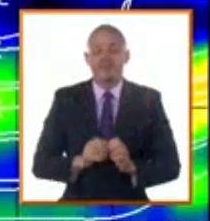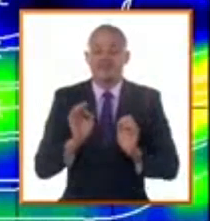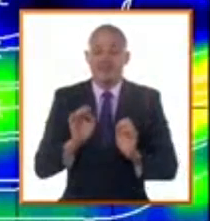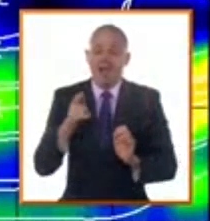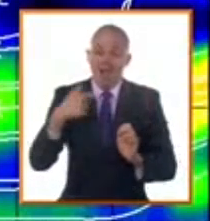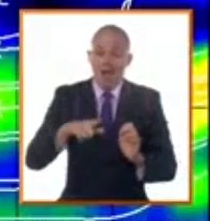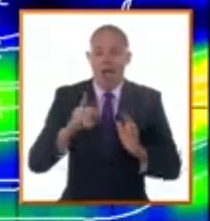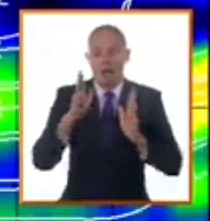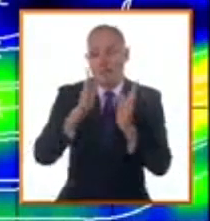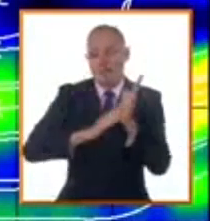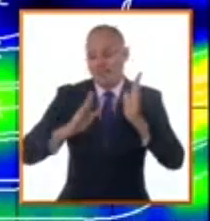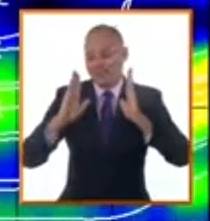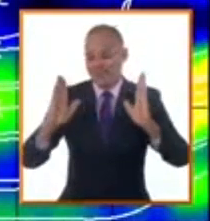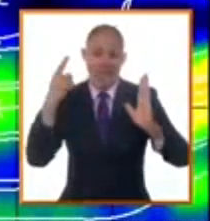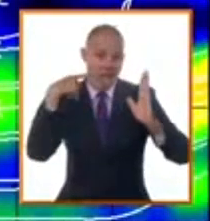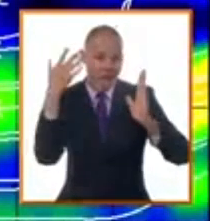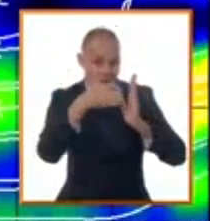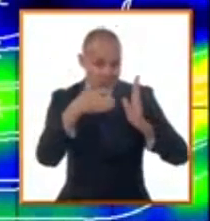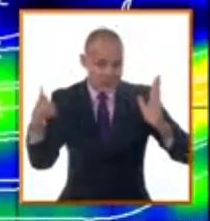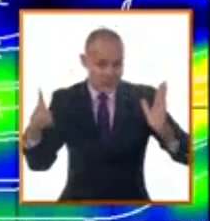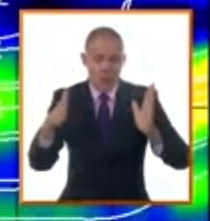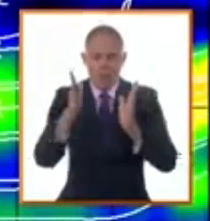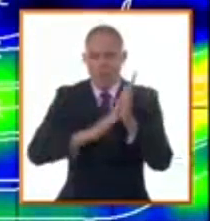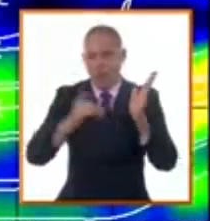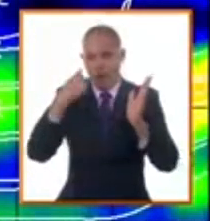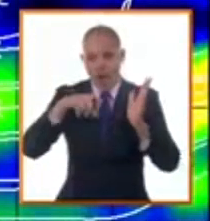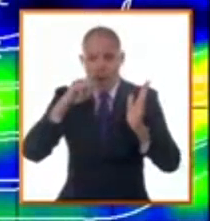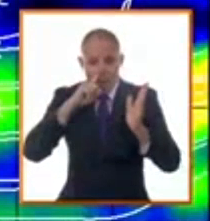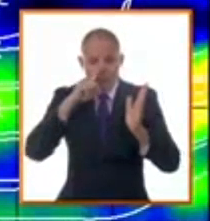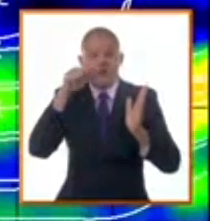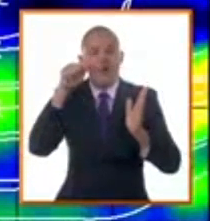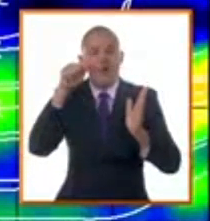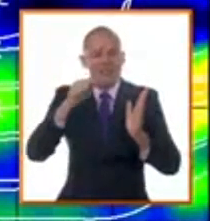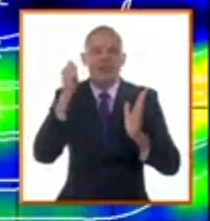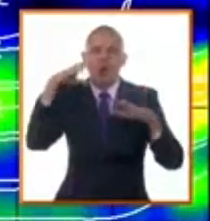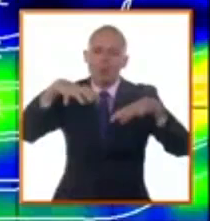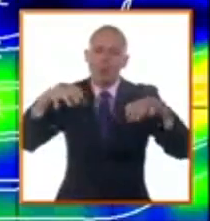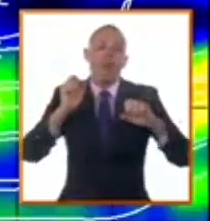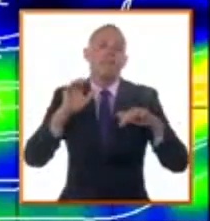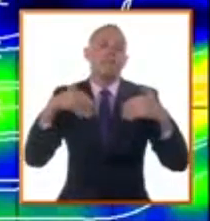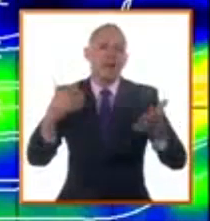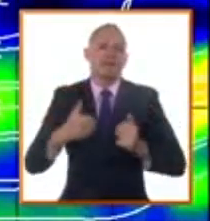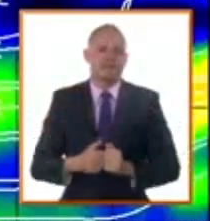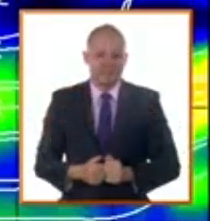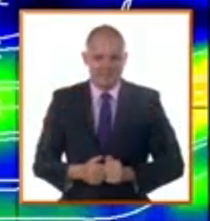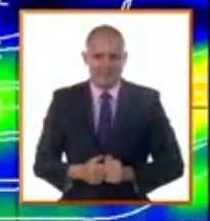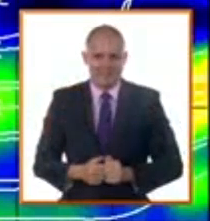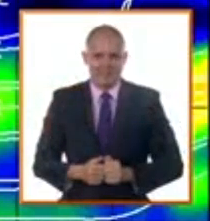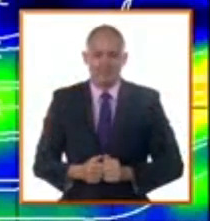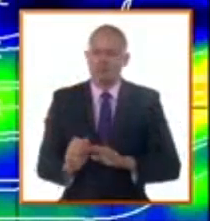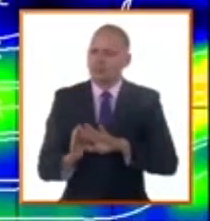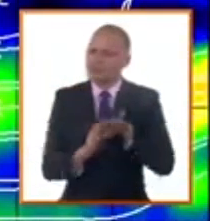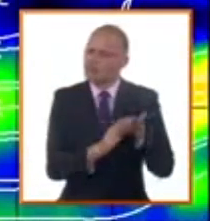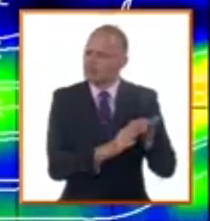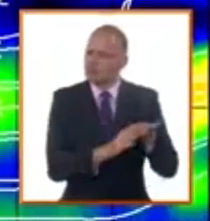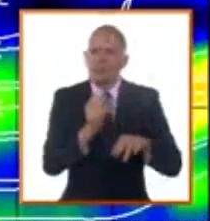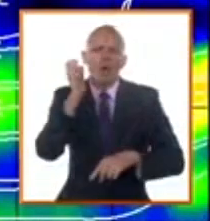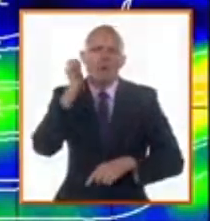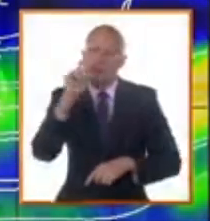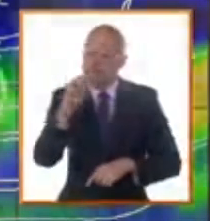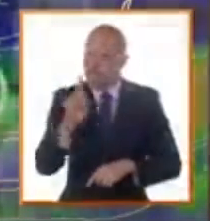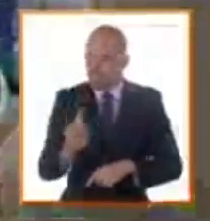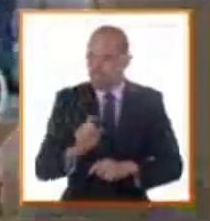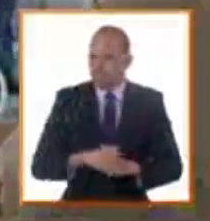es el mes más lluvioso, porque es cuando se producen sobre todo estas grandes precipitaciones. Hubo también, ustedes han hablado en los reportes